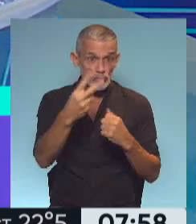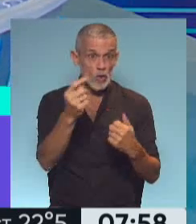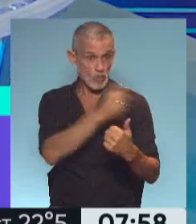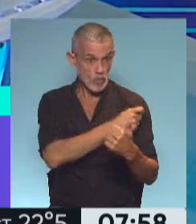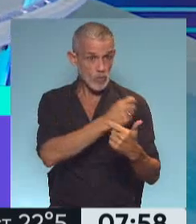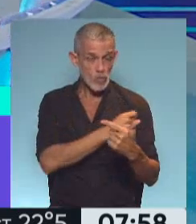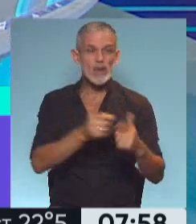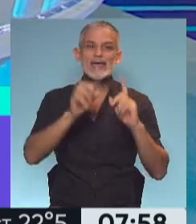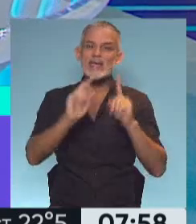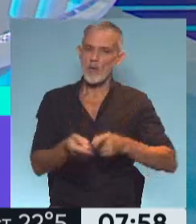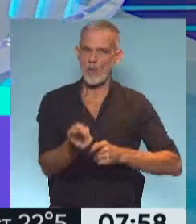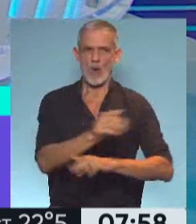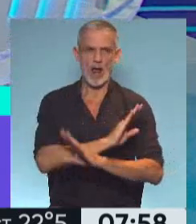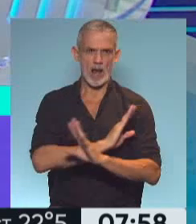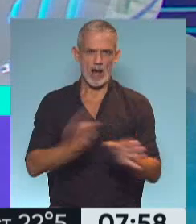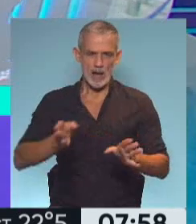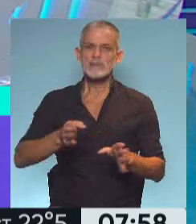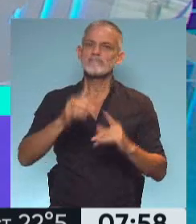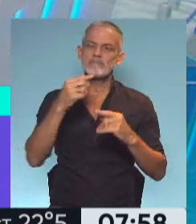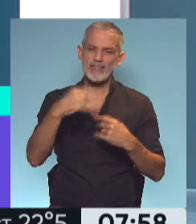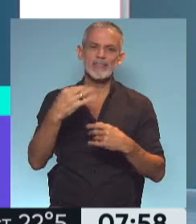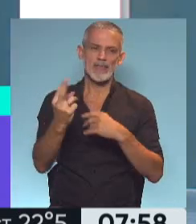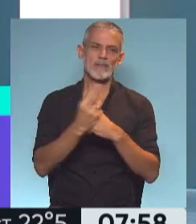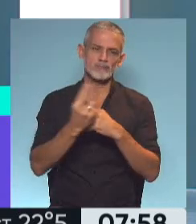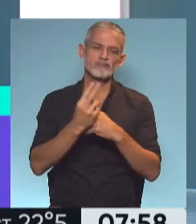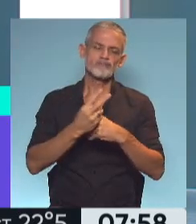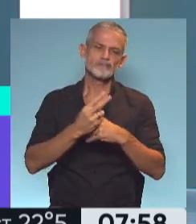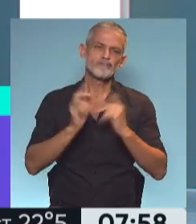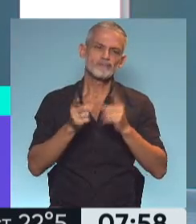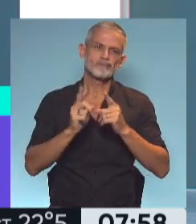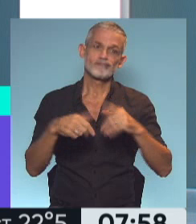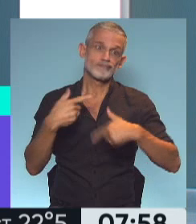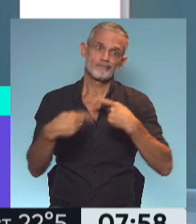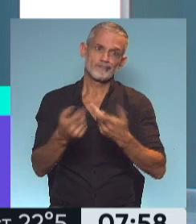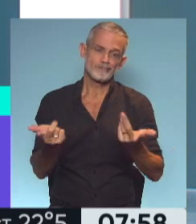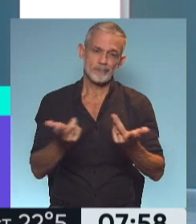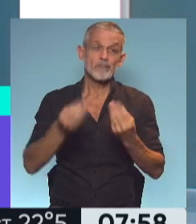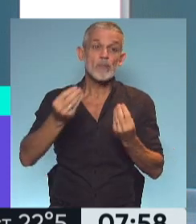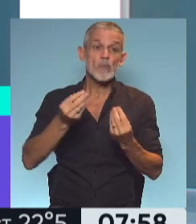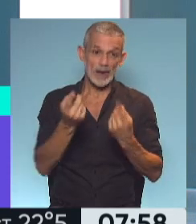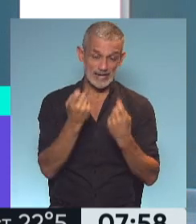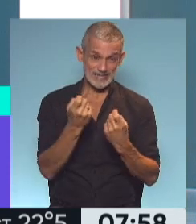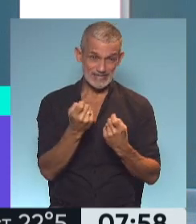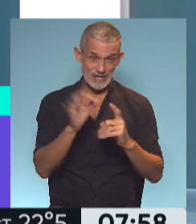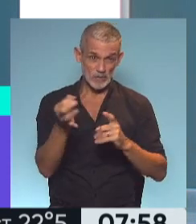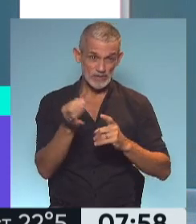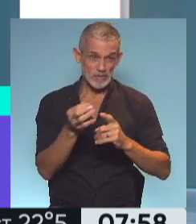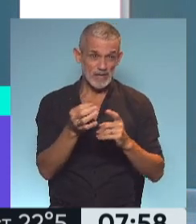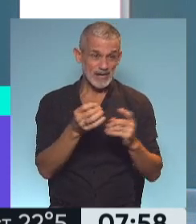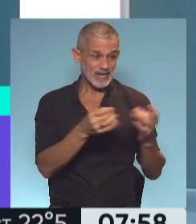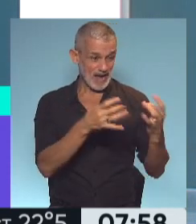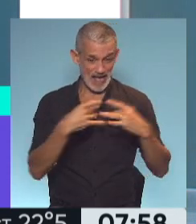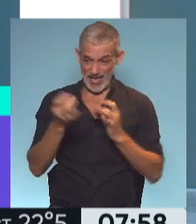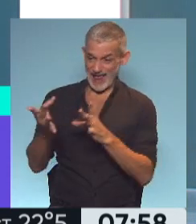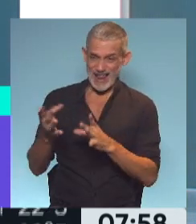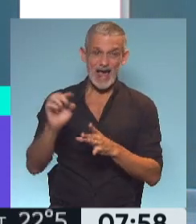vacunadas, las 2 dosis ya inoculadas. Pero tenemos que tener los cuidados porque necesitamos evitar la transmisión